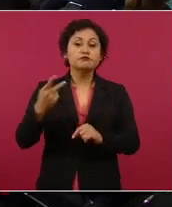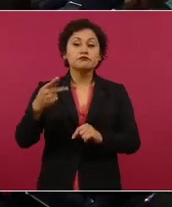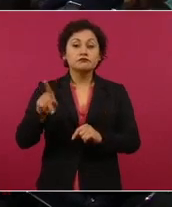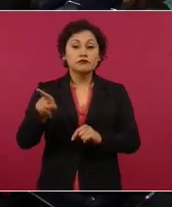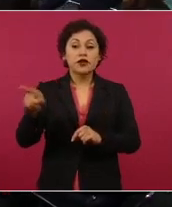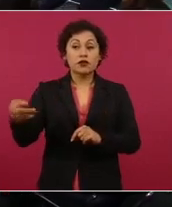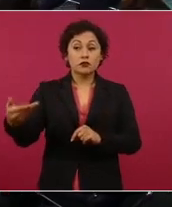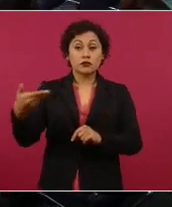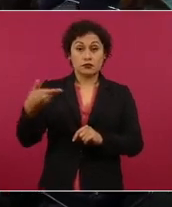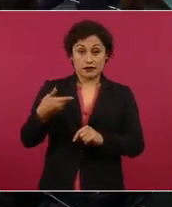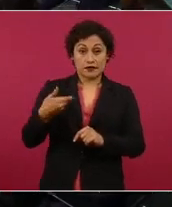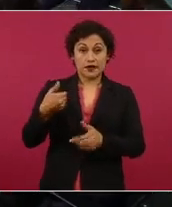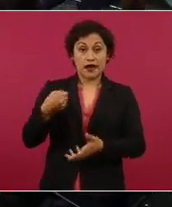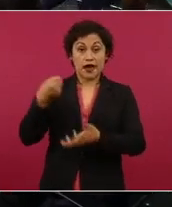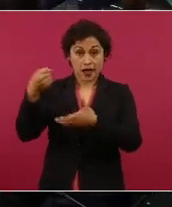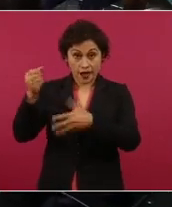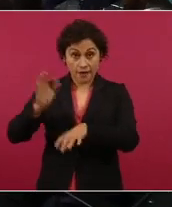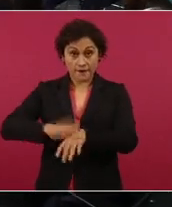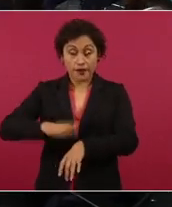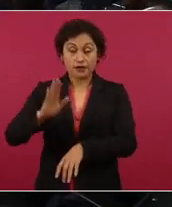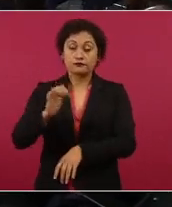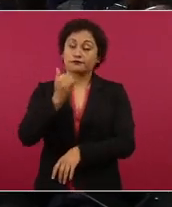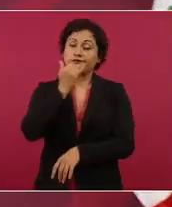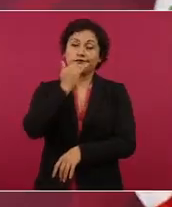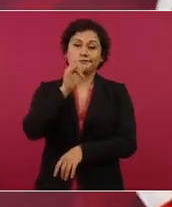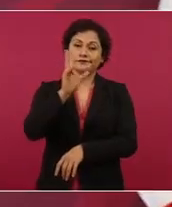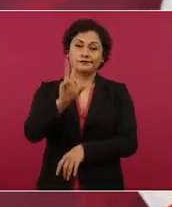no lo podemos